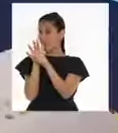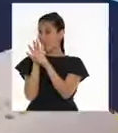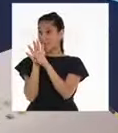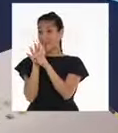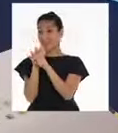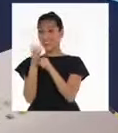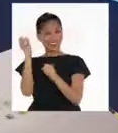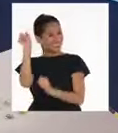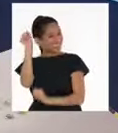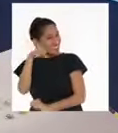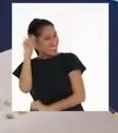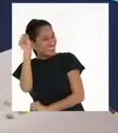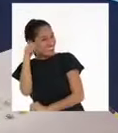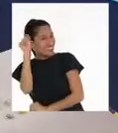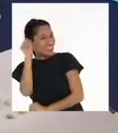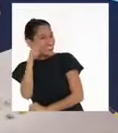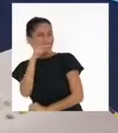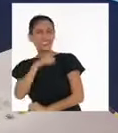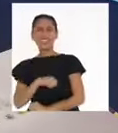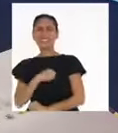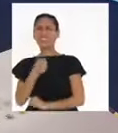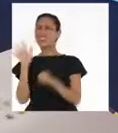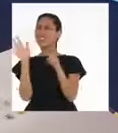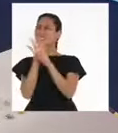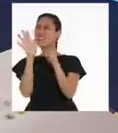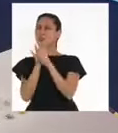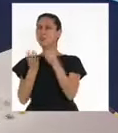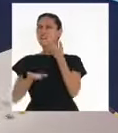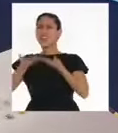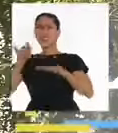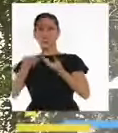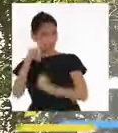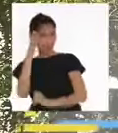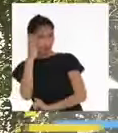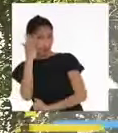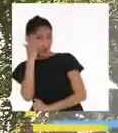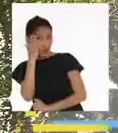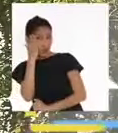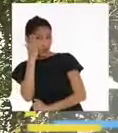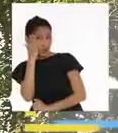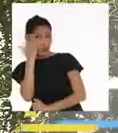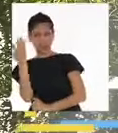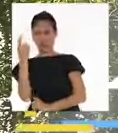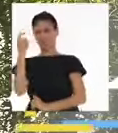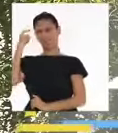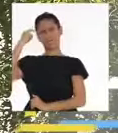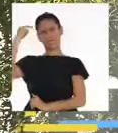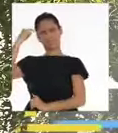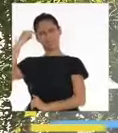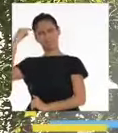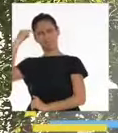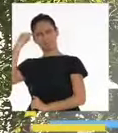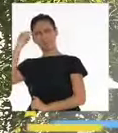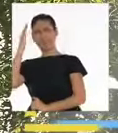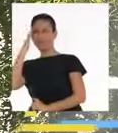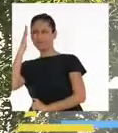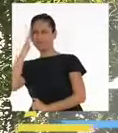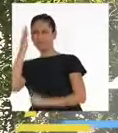¡Así es! ¿Y qué es el total? ¿Lo sabes? Creo que sé, pero...